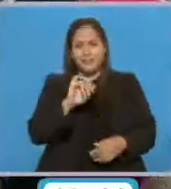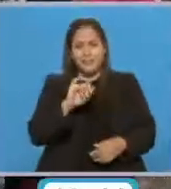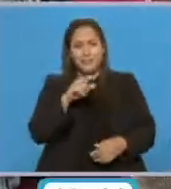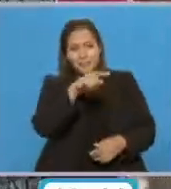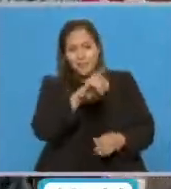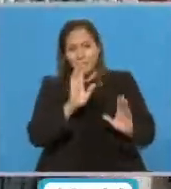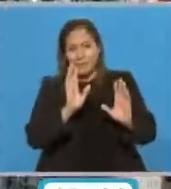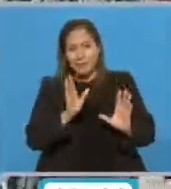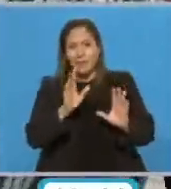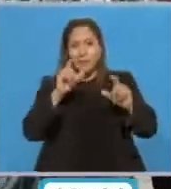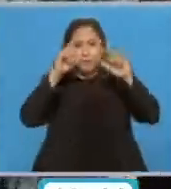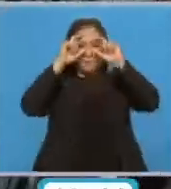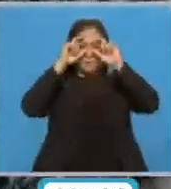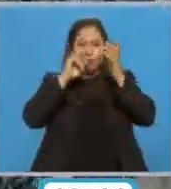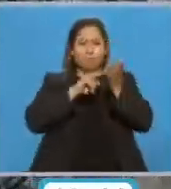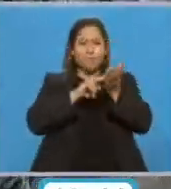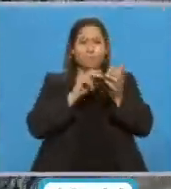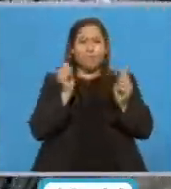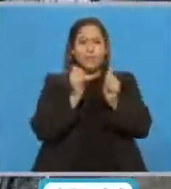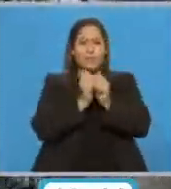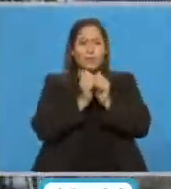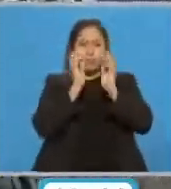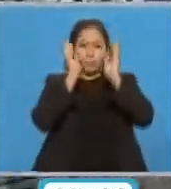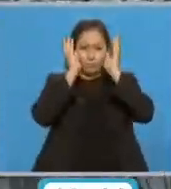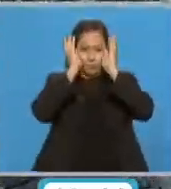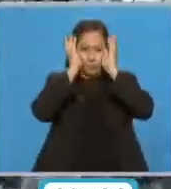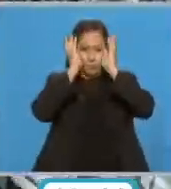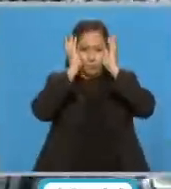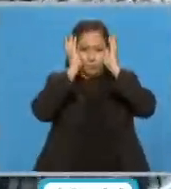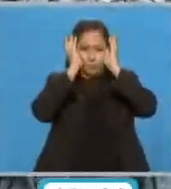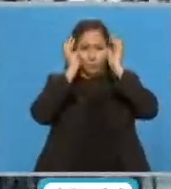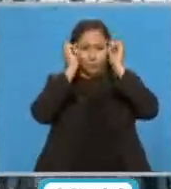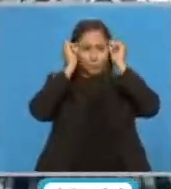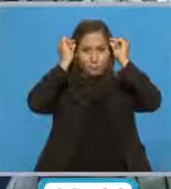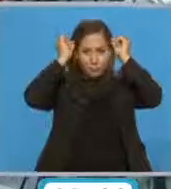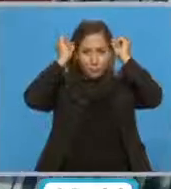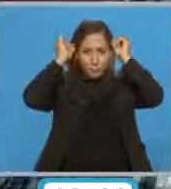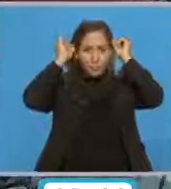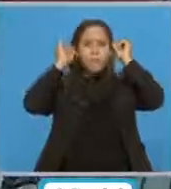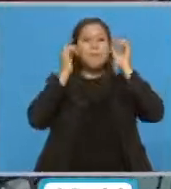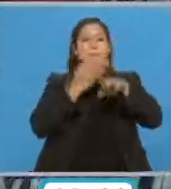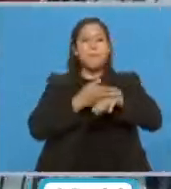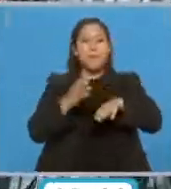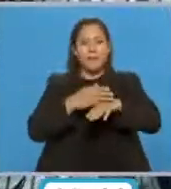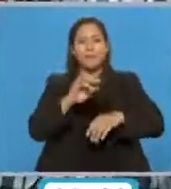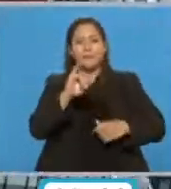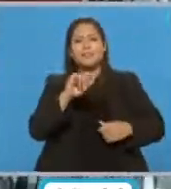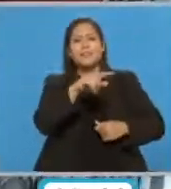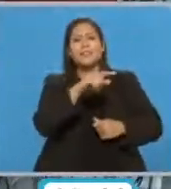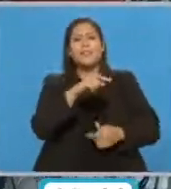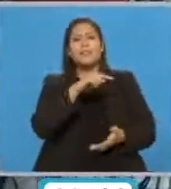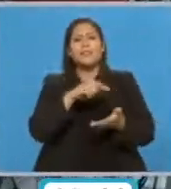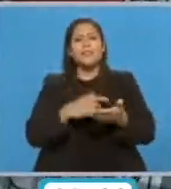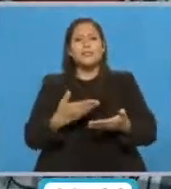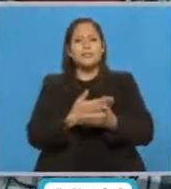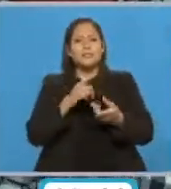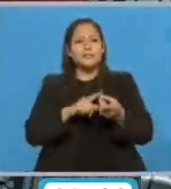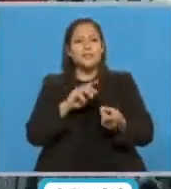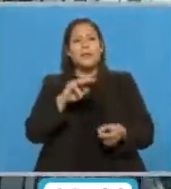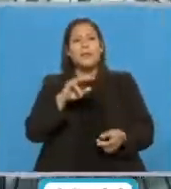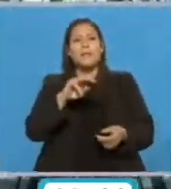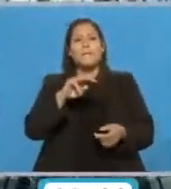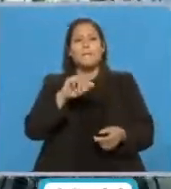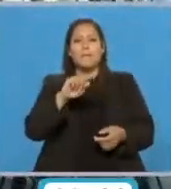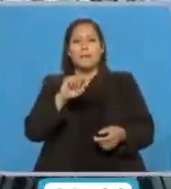trae lentes negros con de estas cosas blancas, ¿qué? ¿no? Ah, sí. ¿De dónde es? De Matamoros,